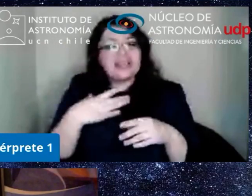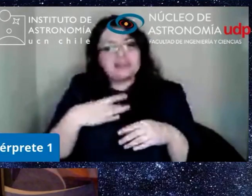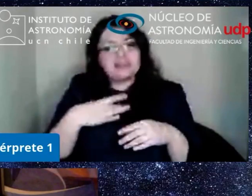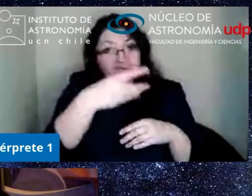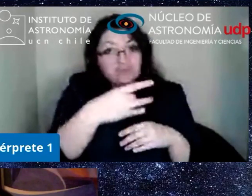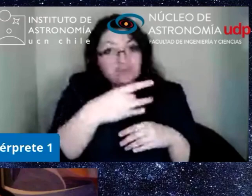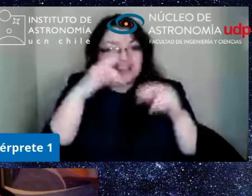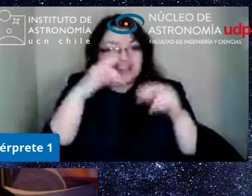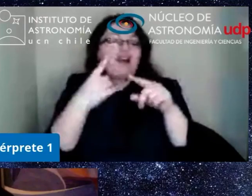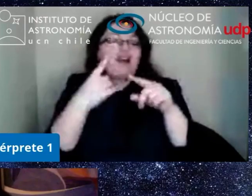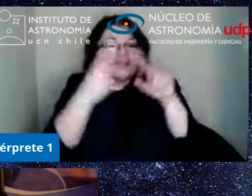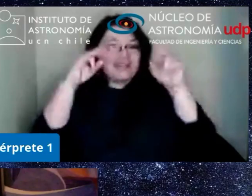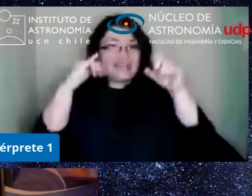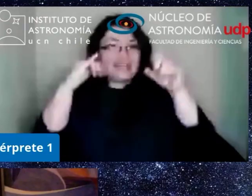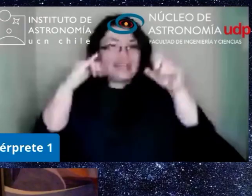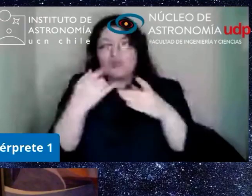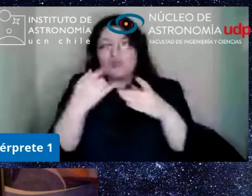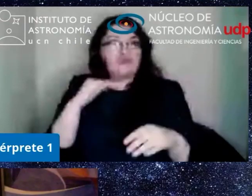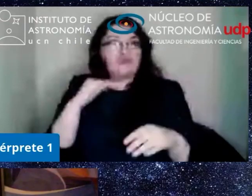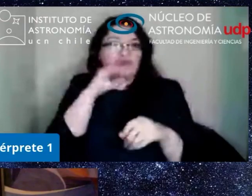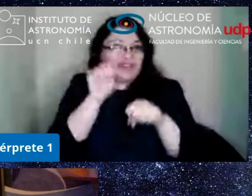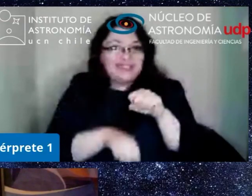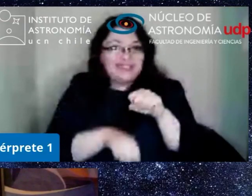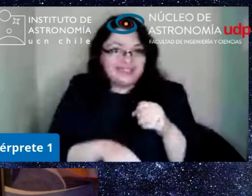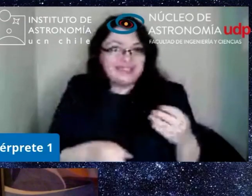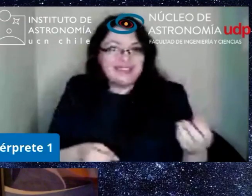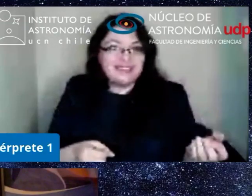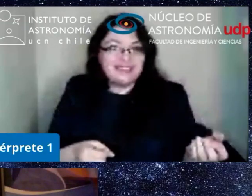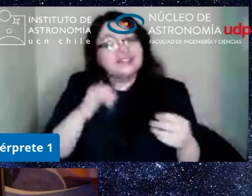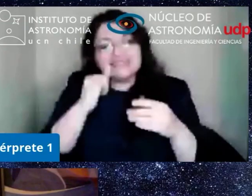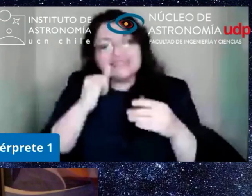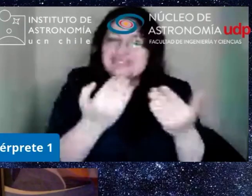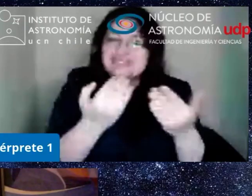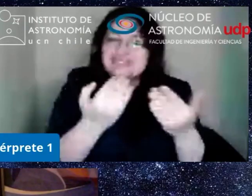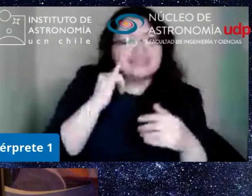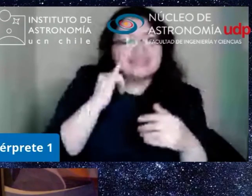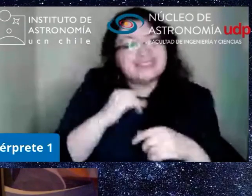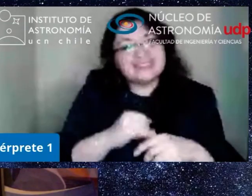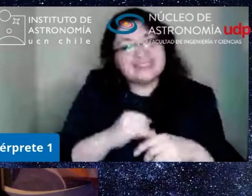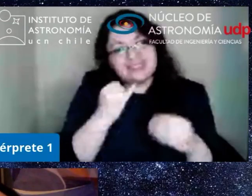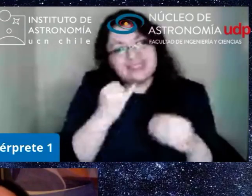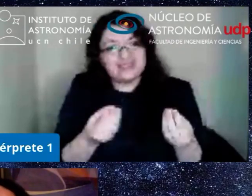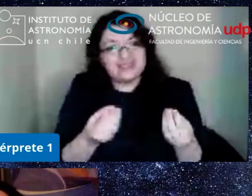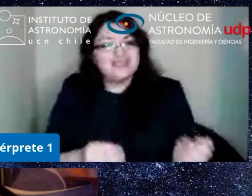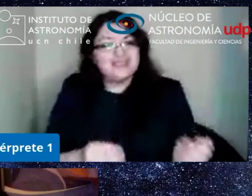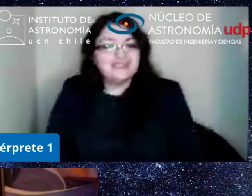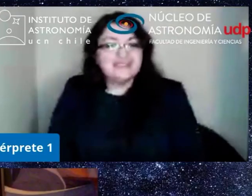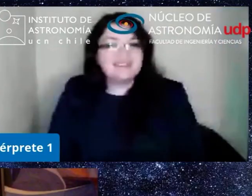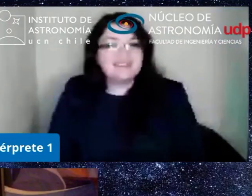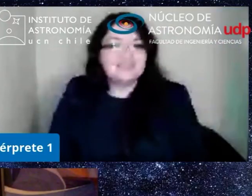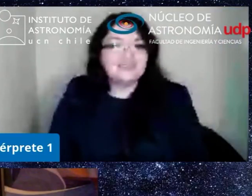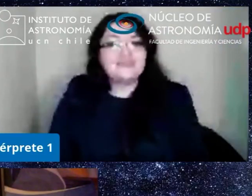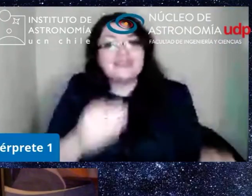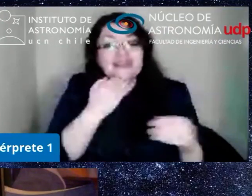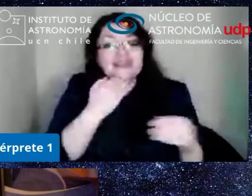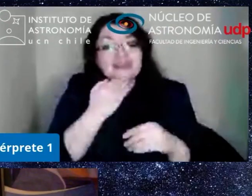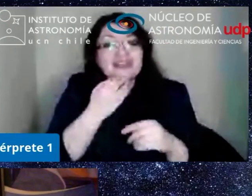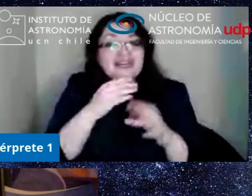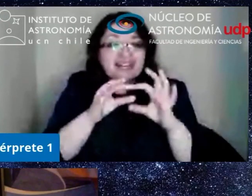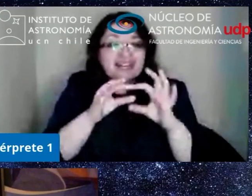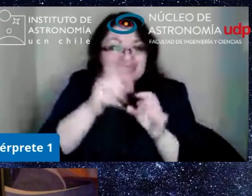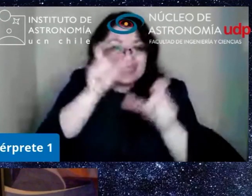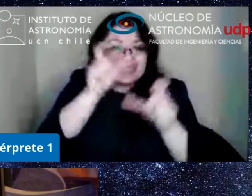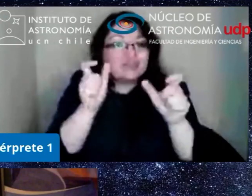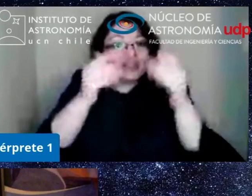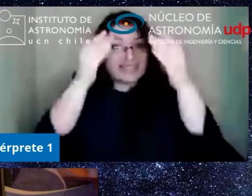corriendo. Es necesario, Y es muy lo agradezco necesario. mucho. Sí, por supuesto que sí. También gracias a los que están mandando saludos por los comentarios,